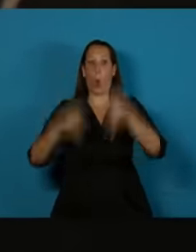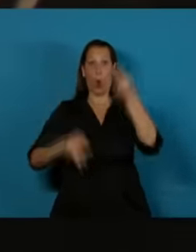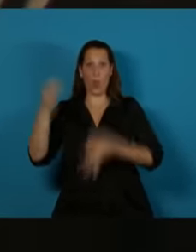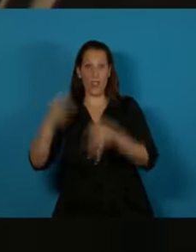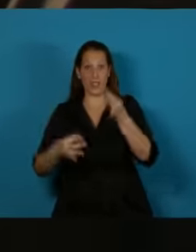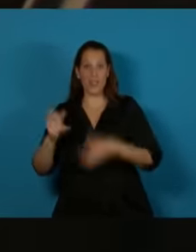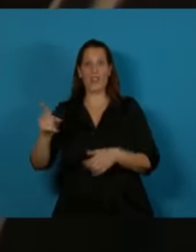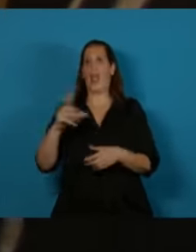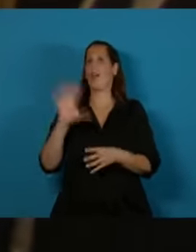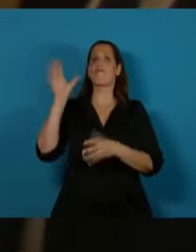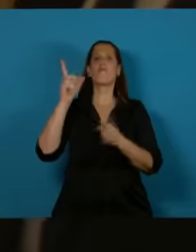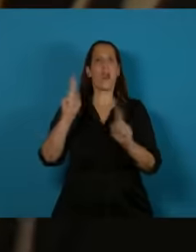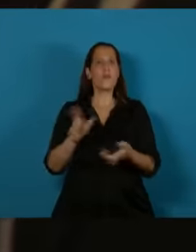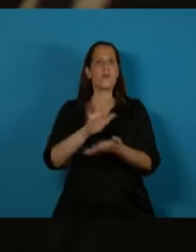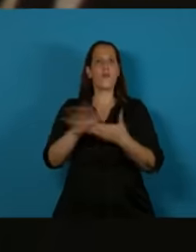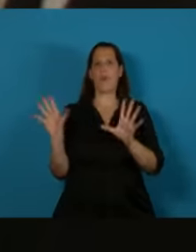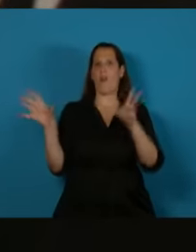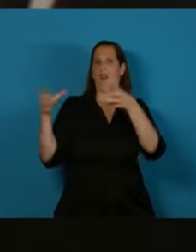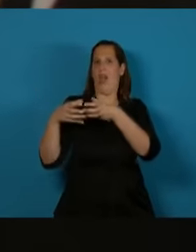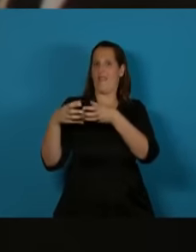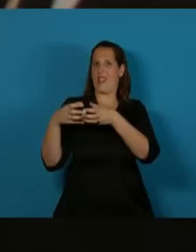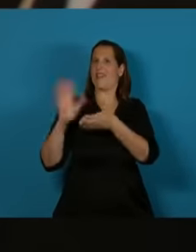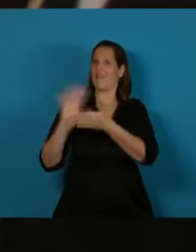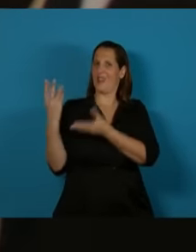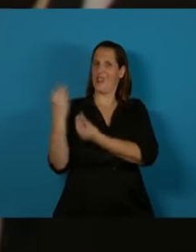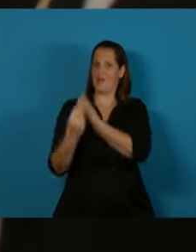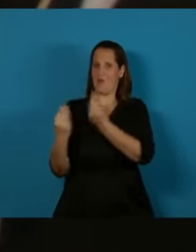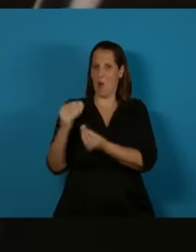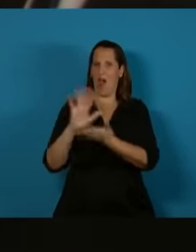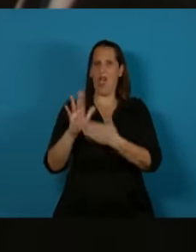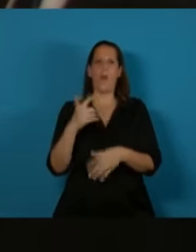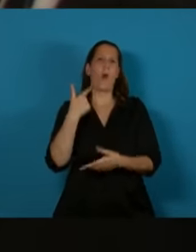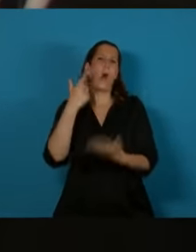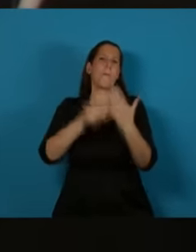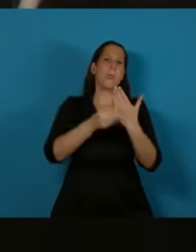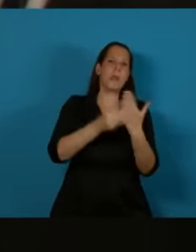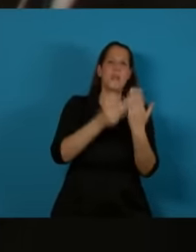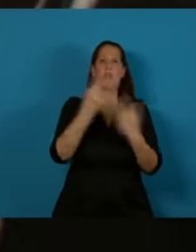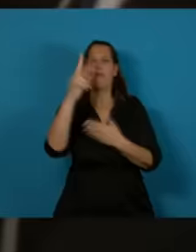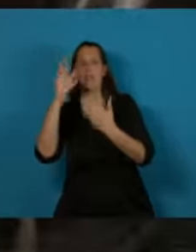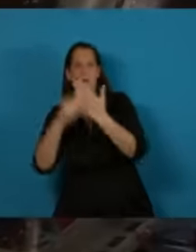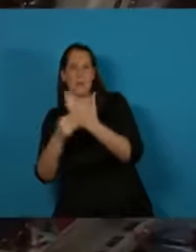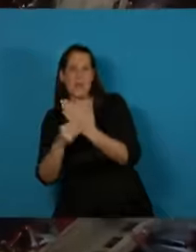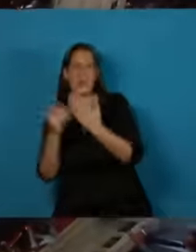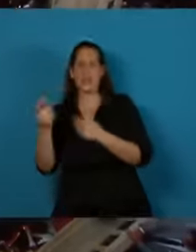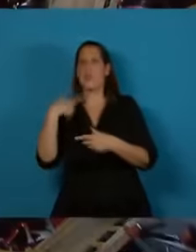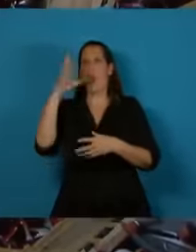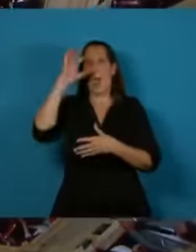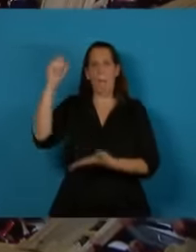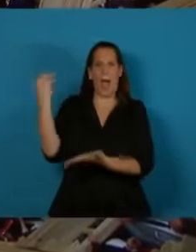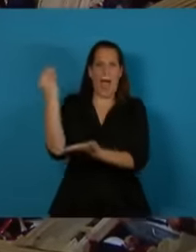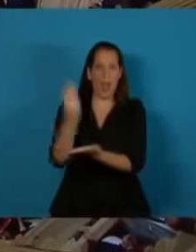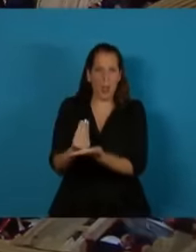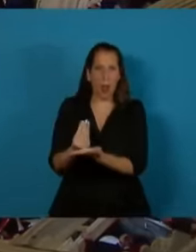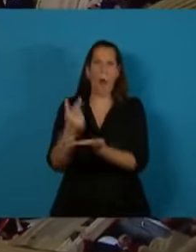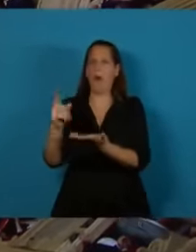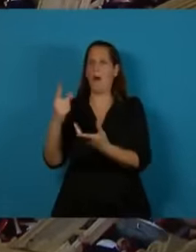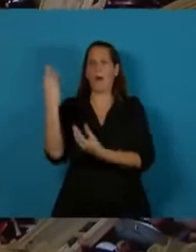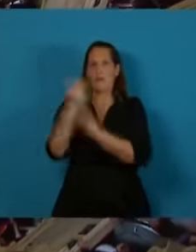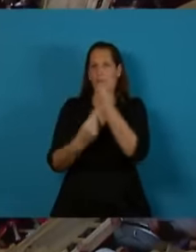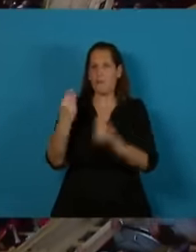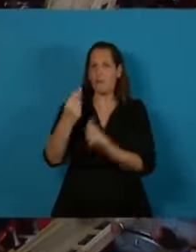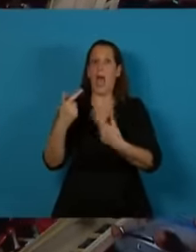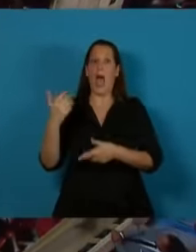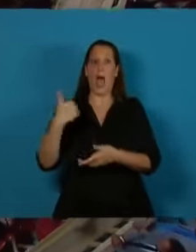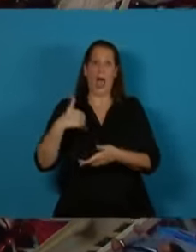gabinete entrante y del gabinete electo, viceministros de Estado, representantes de gobierno, embajadores en misión especial, embajadores acreditados